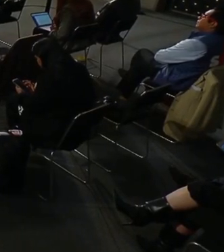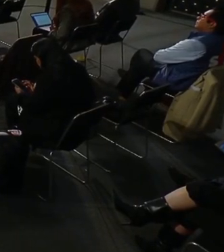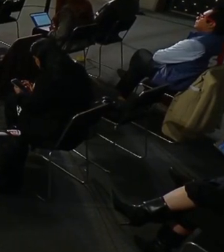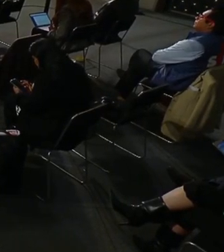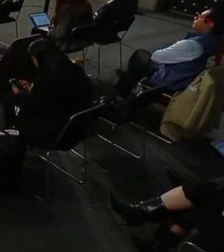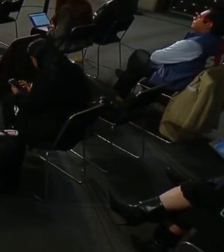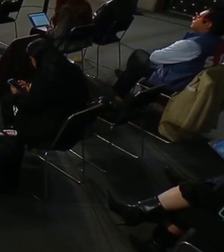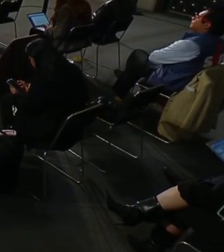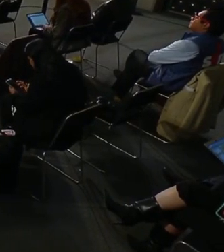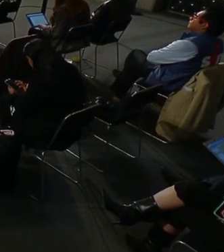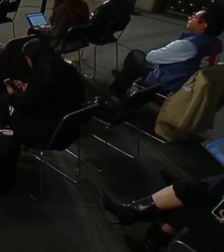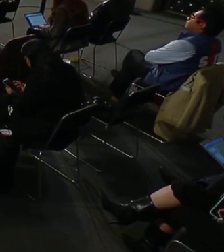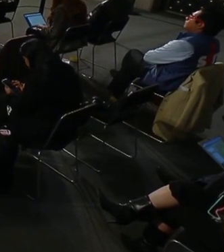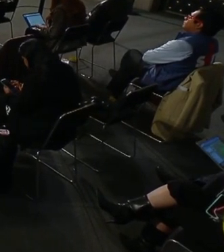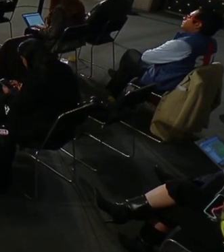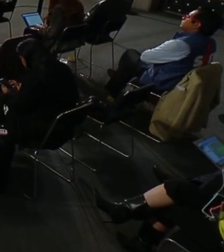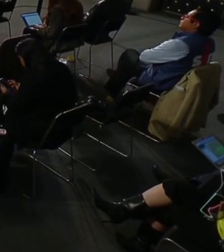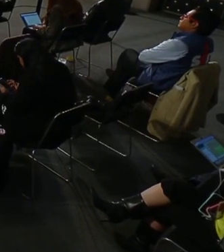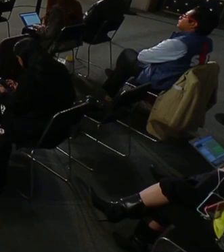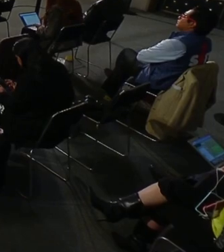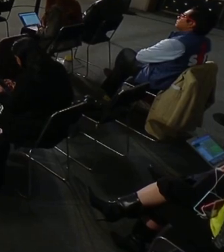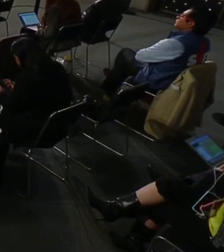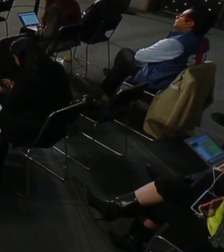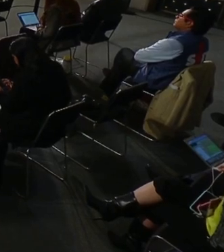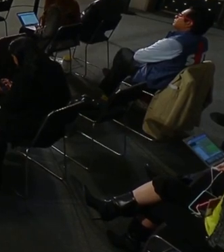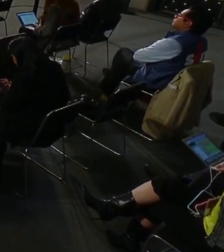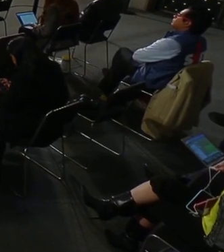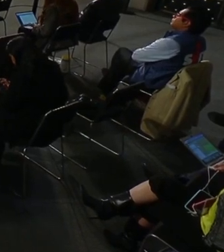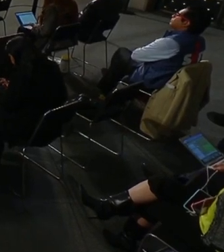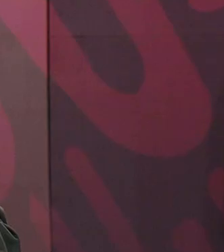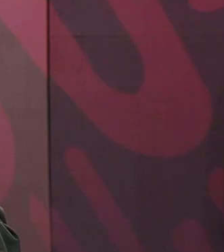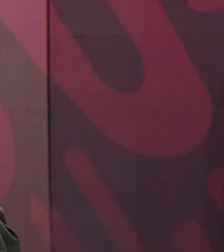cruzaron dos, tres veces la frontera,